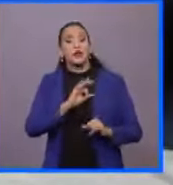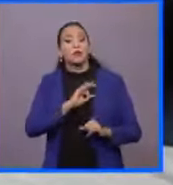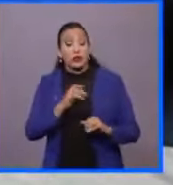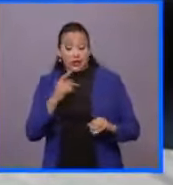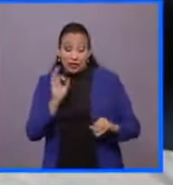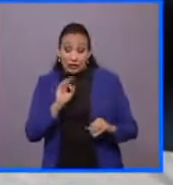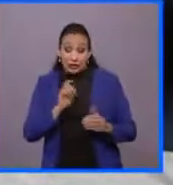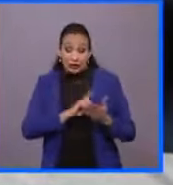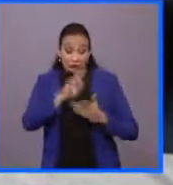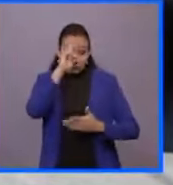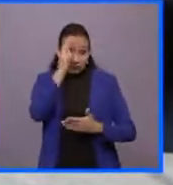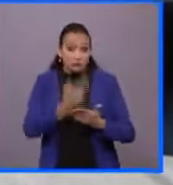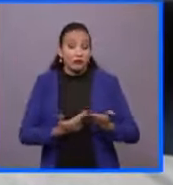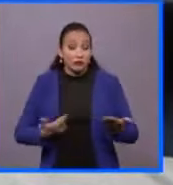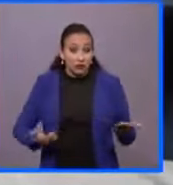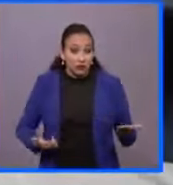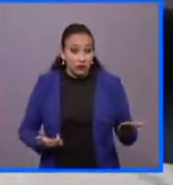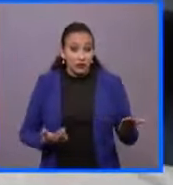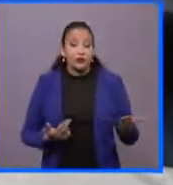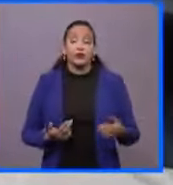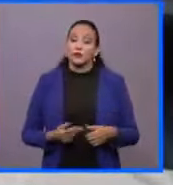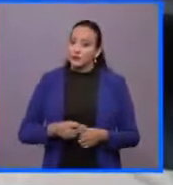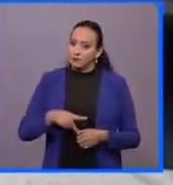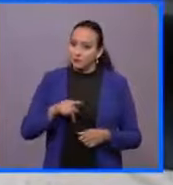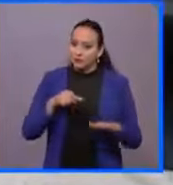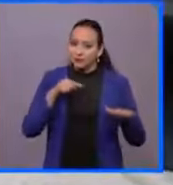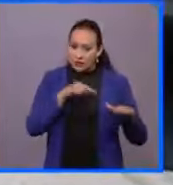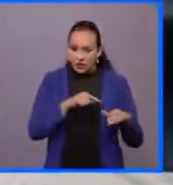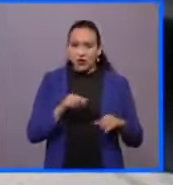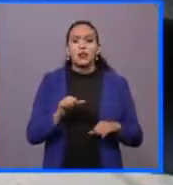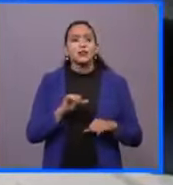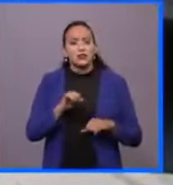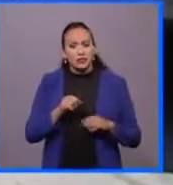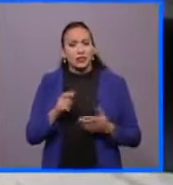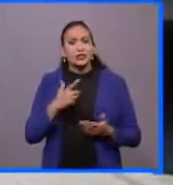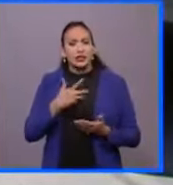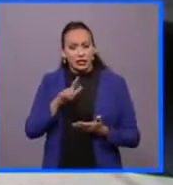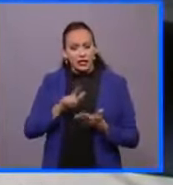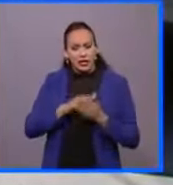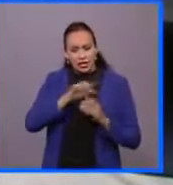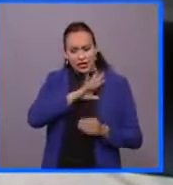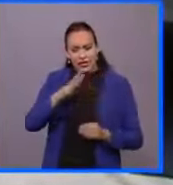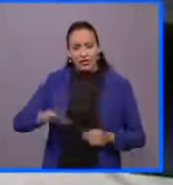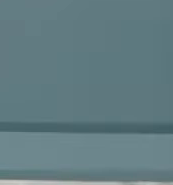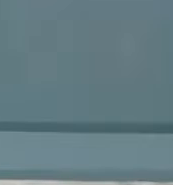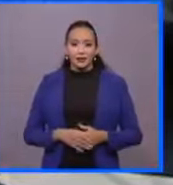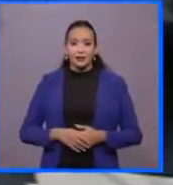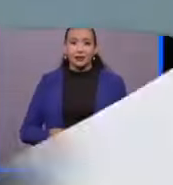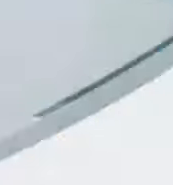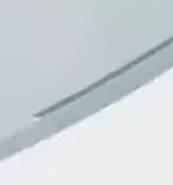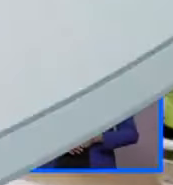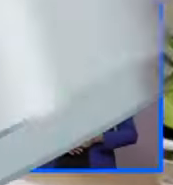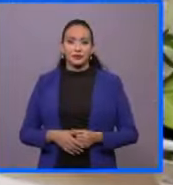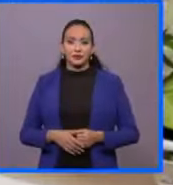derechos, aunado a que el permisionario se encuentra regulado en una norma general.